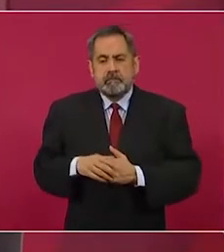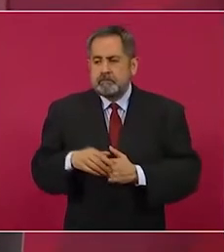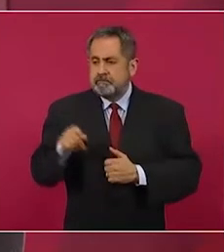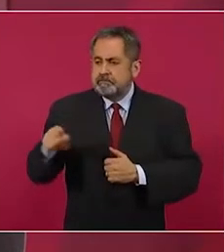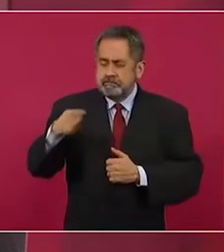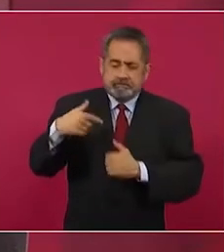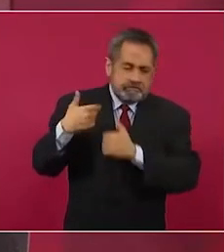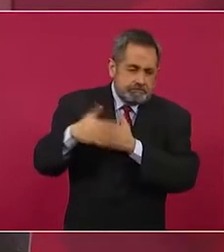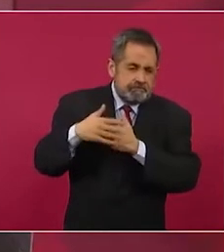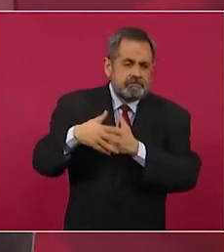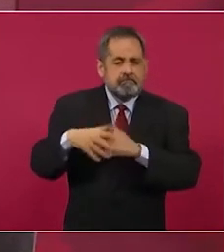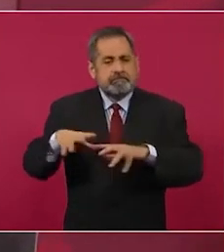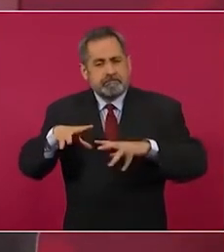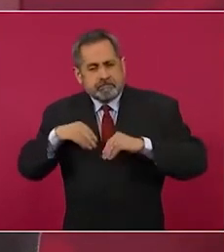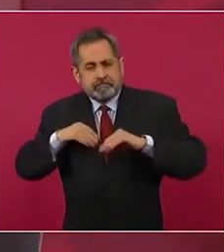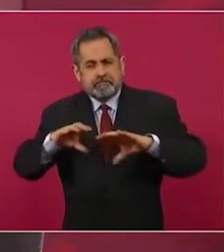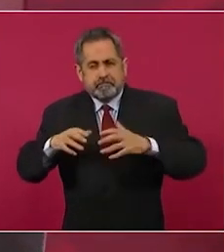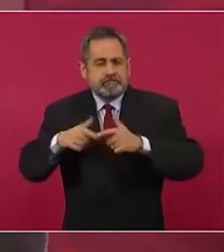adopciones,